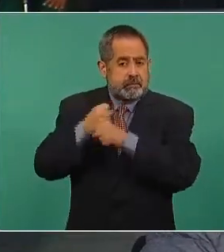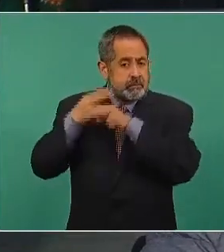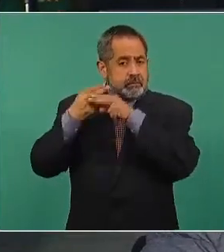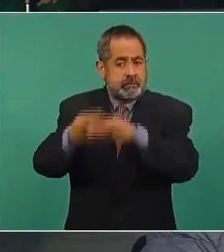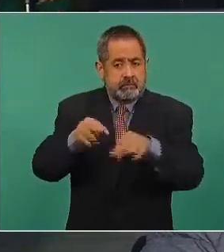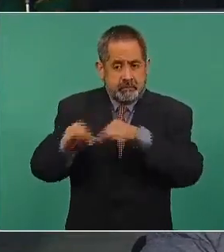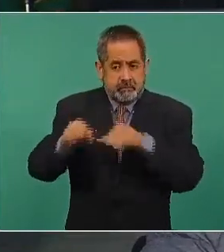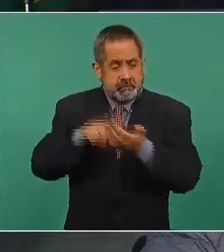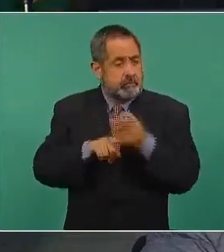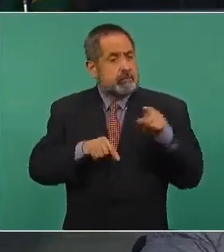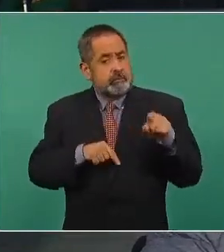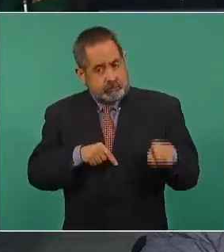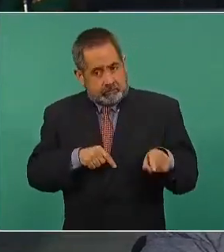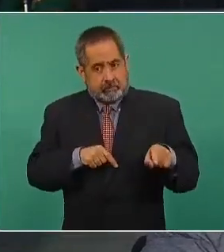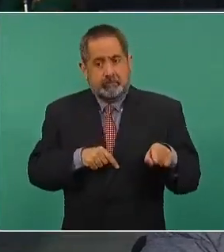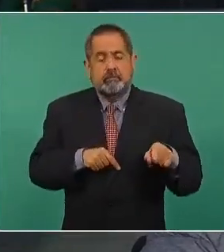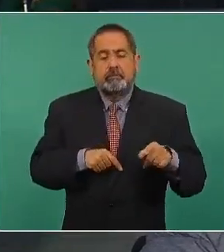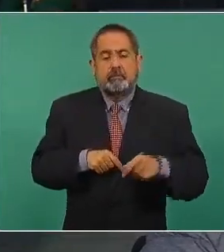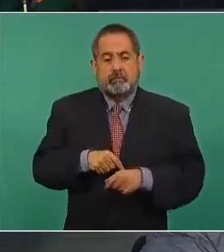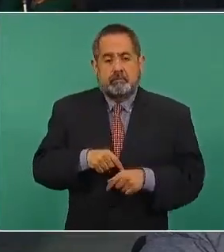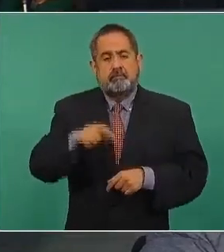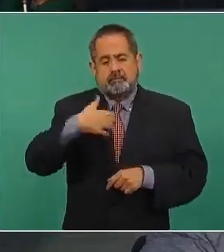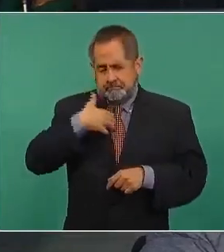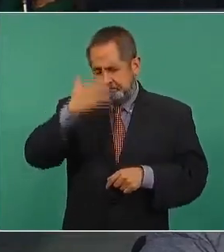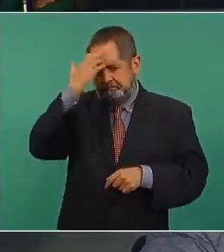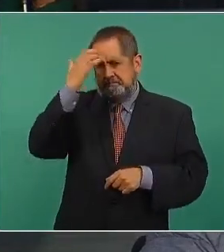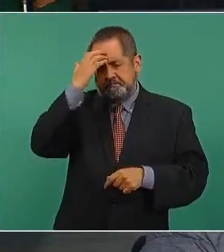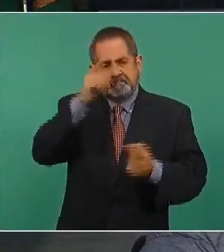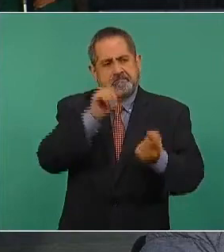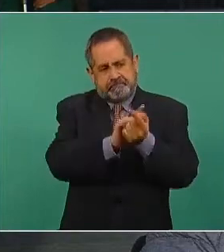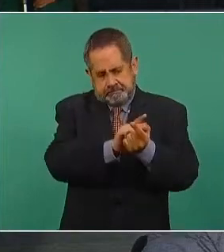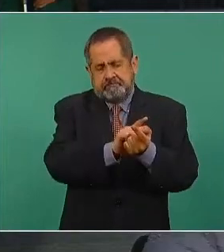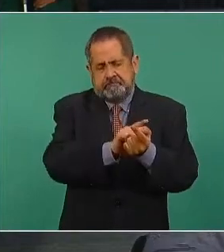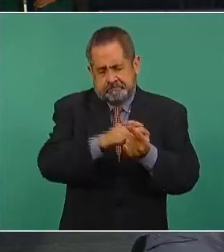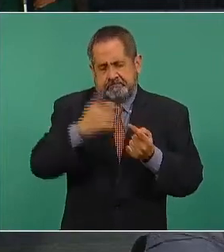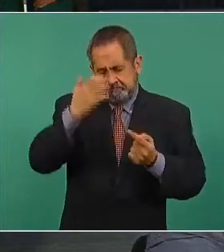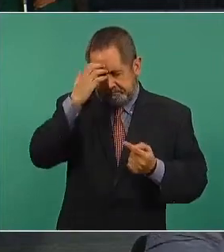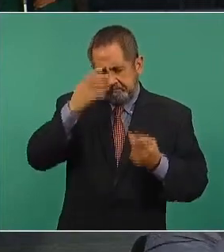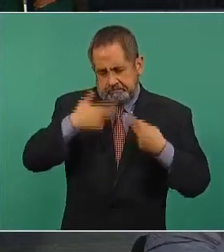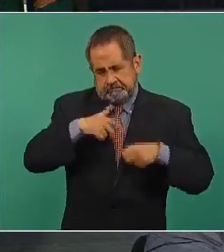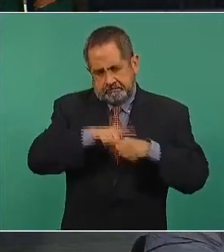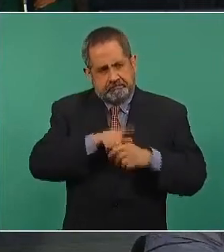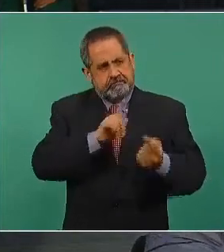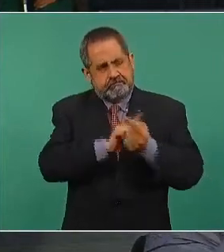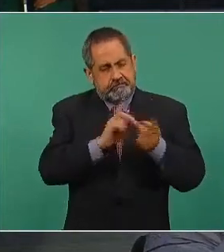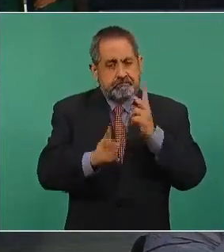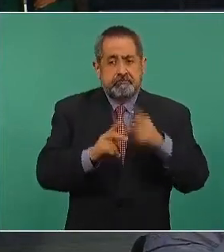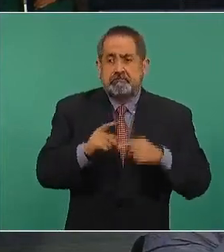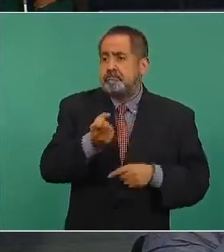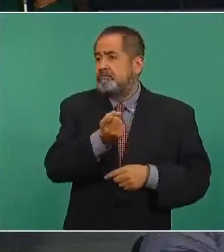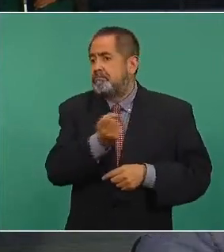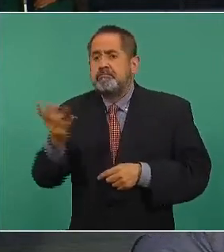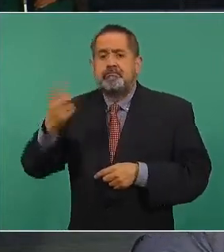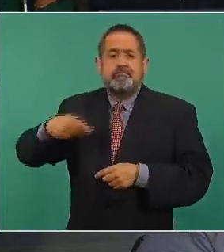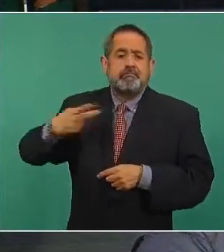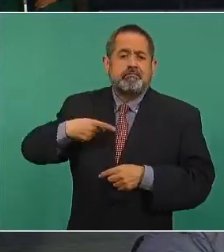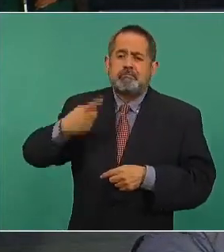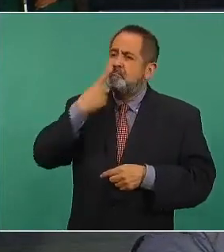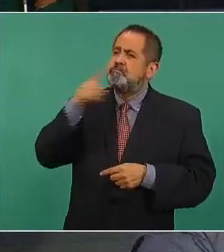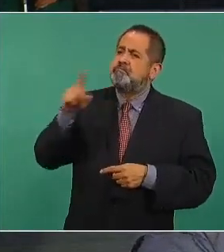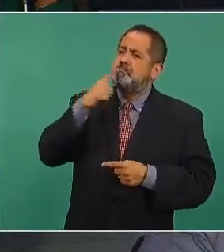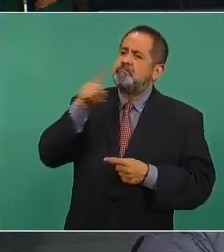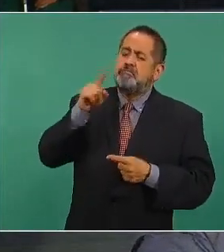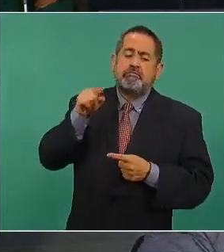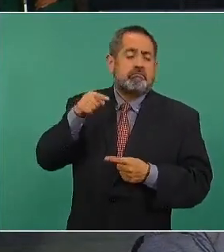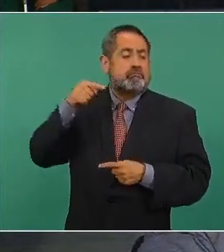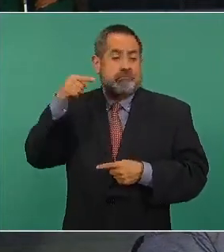Junta. Entonces, incluso yo la conozco en lo personal y bueno, pues las denuncias de los trabajadores es de que